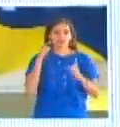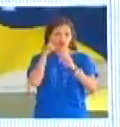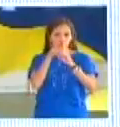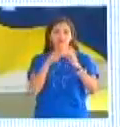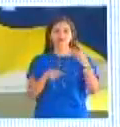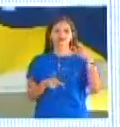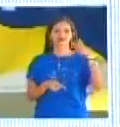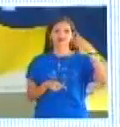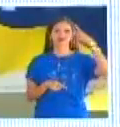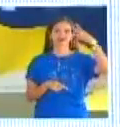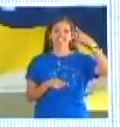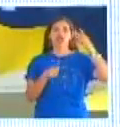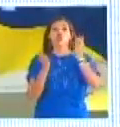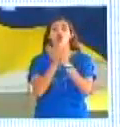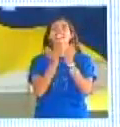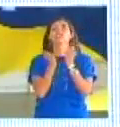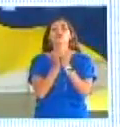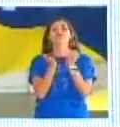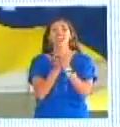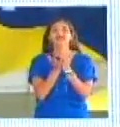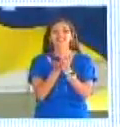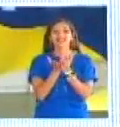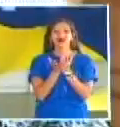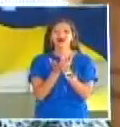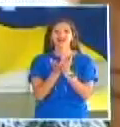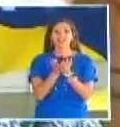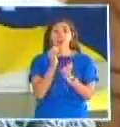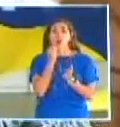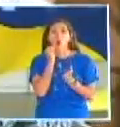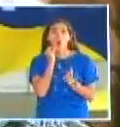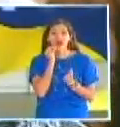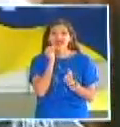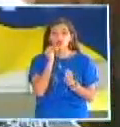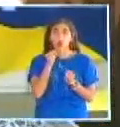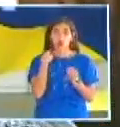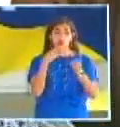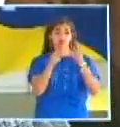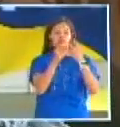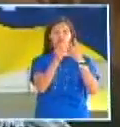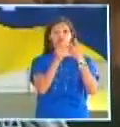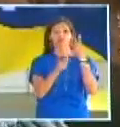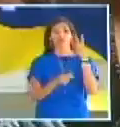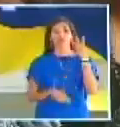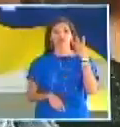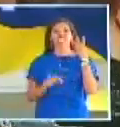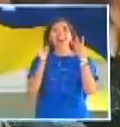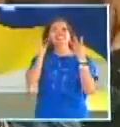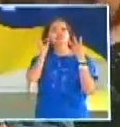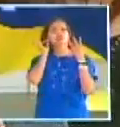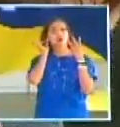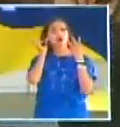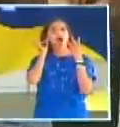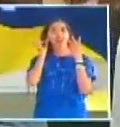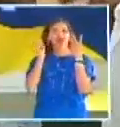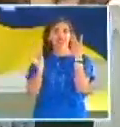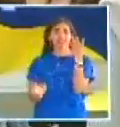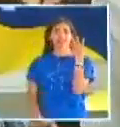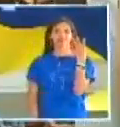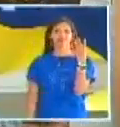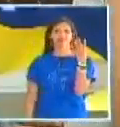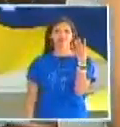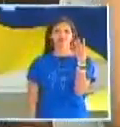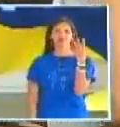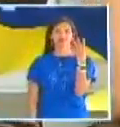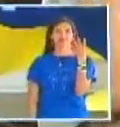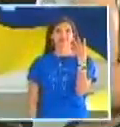Los estudiantes, la juventud, protagonistas de primer orden. Las mujeres, que